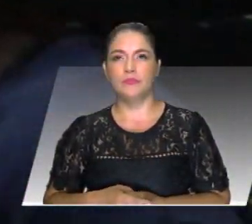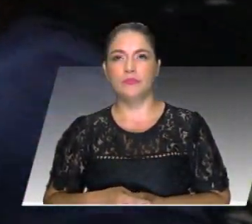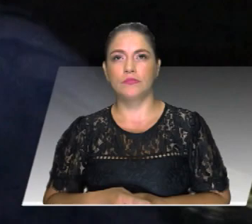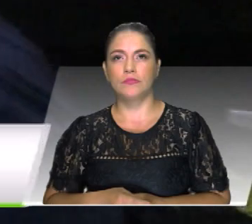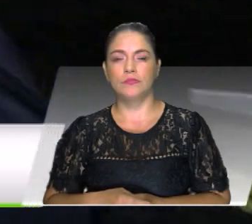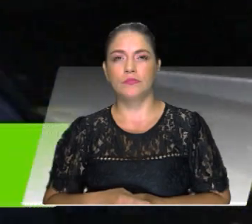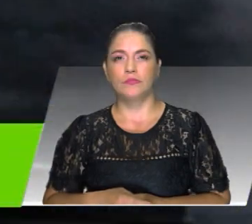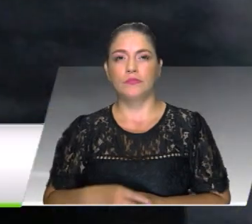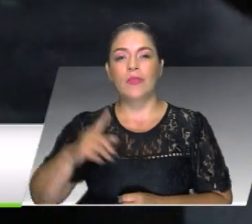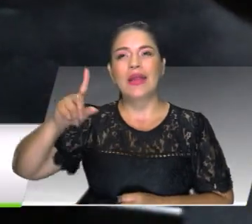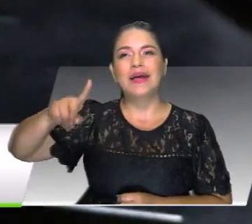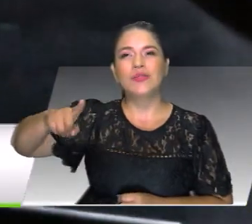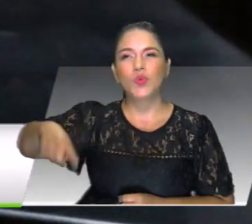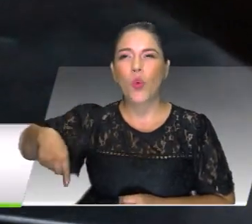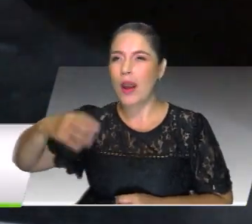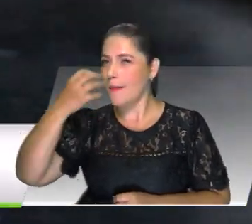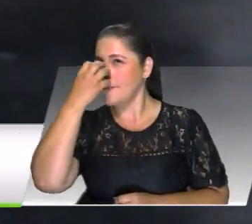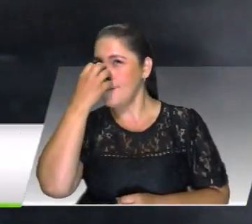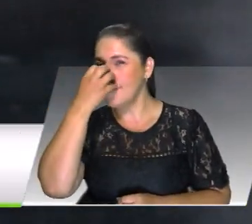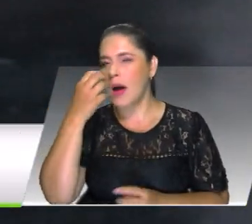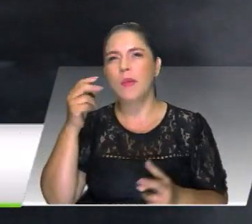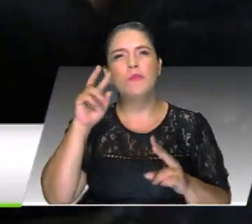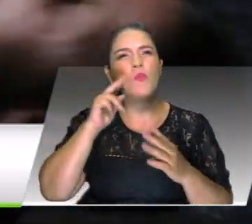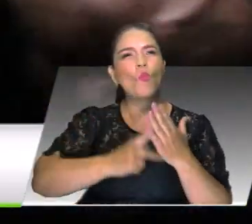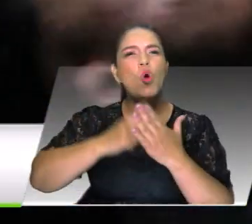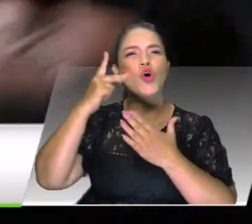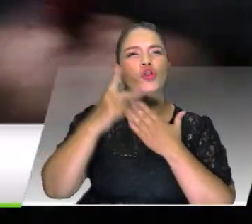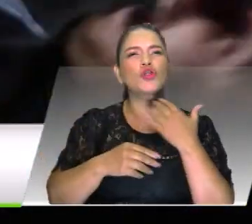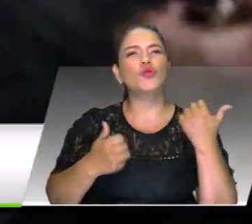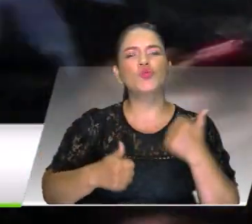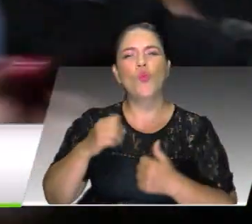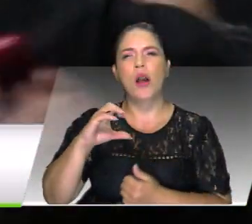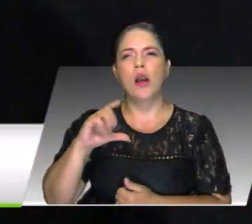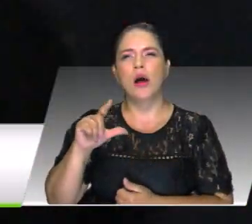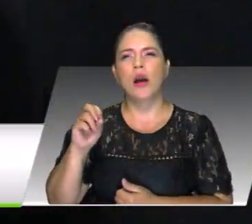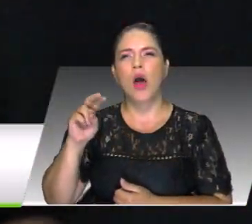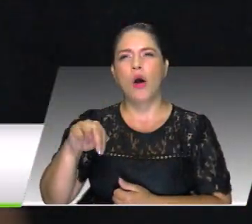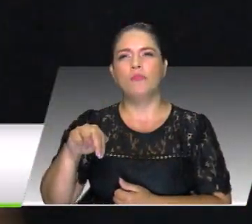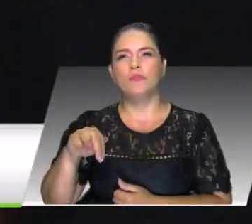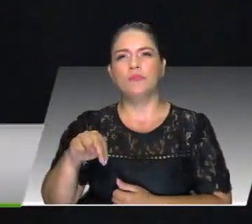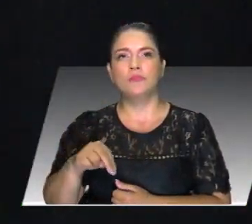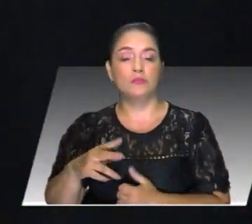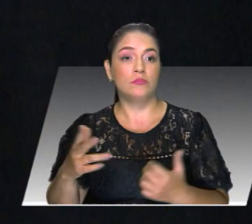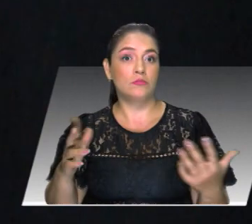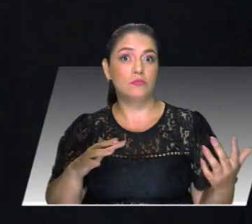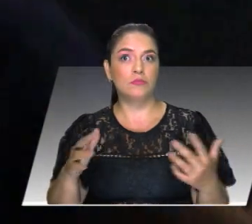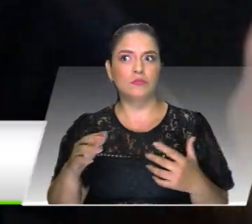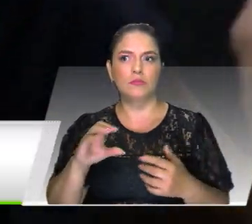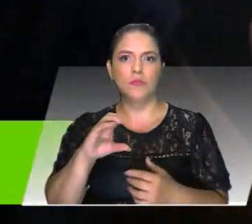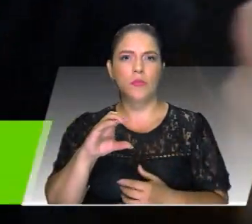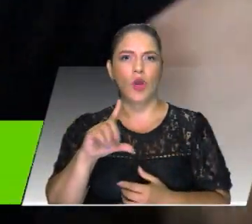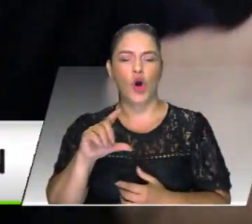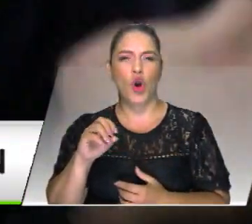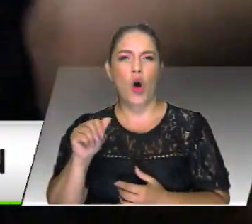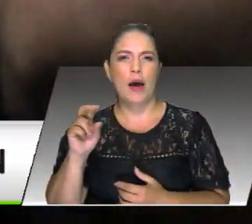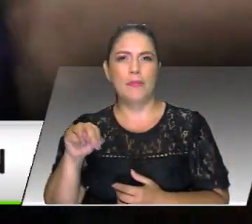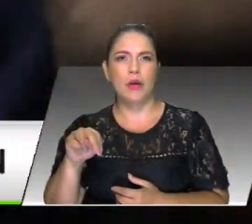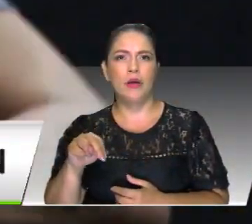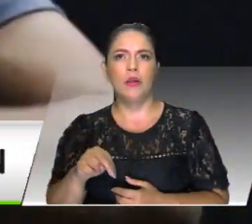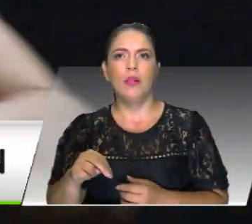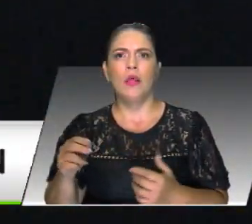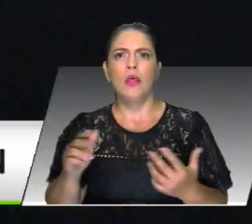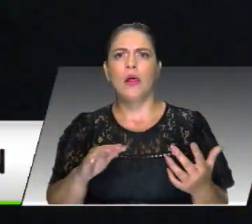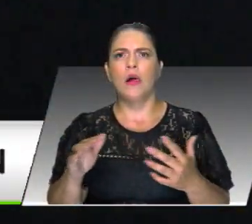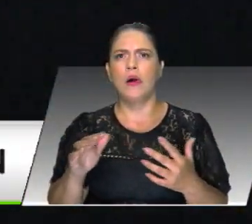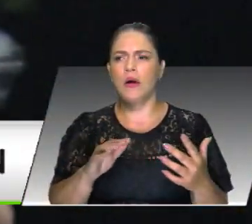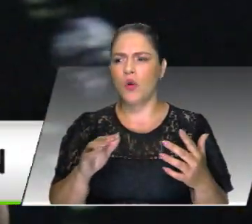La Escuela de Payasos es un proyecto de formación en clown teatral que ha contado hasta hoy con la participación de más de 400 estudiantes en